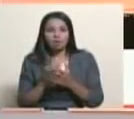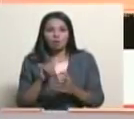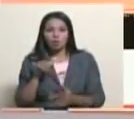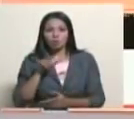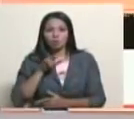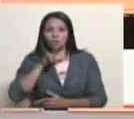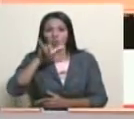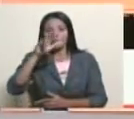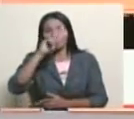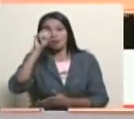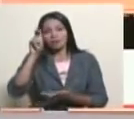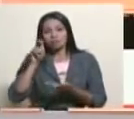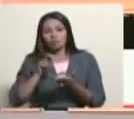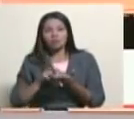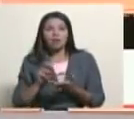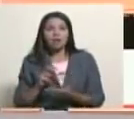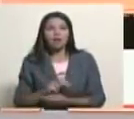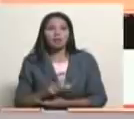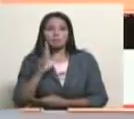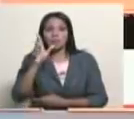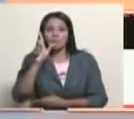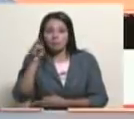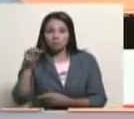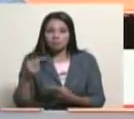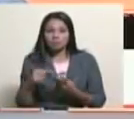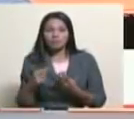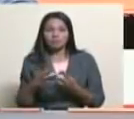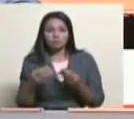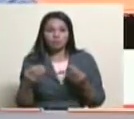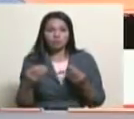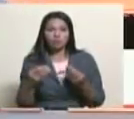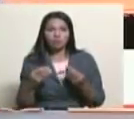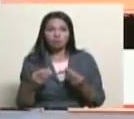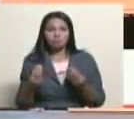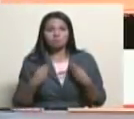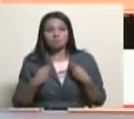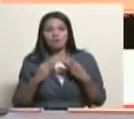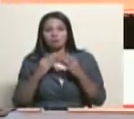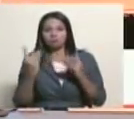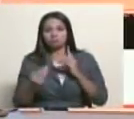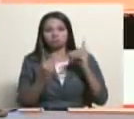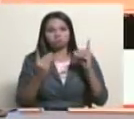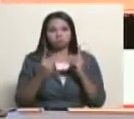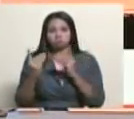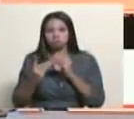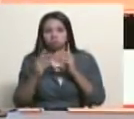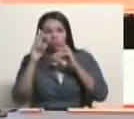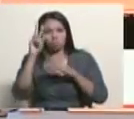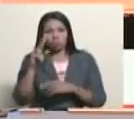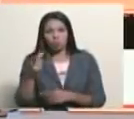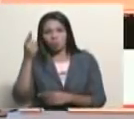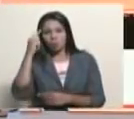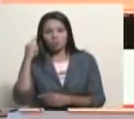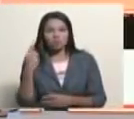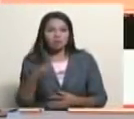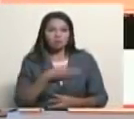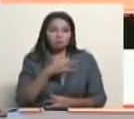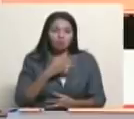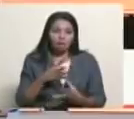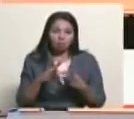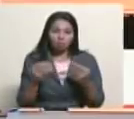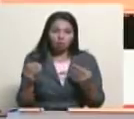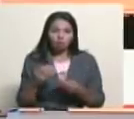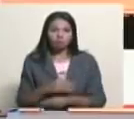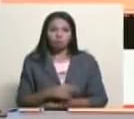Nacional del Partido Socialista Unido de Venezuela, que viven en diálogo permanente también con la sociedad. Si hoy